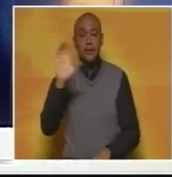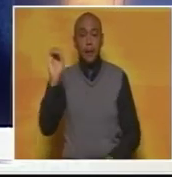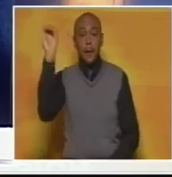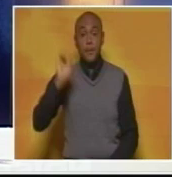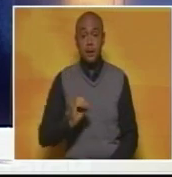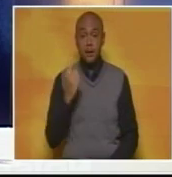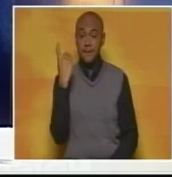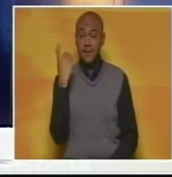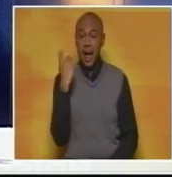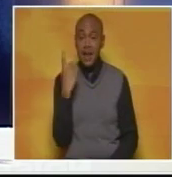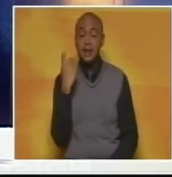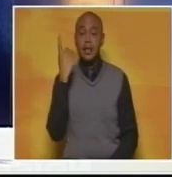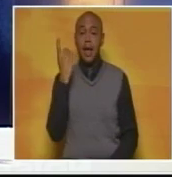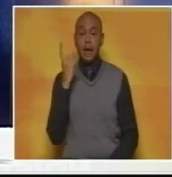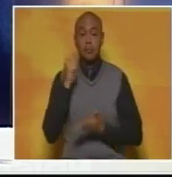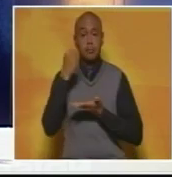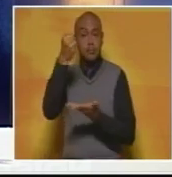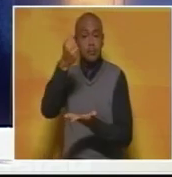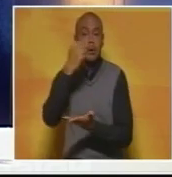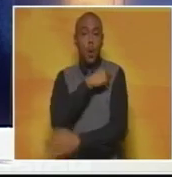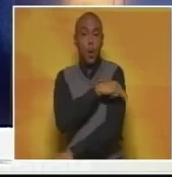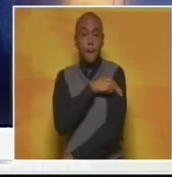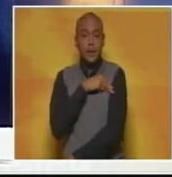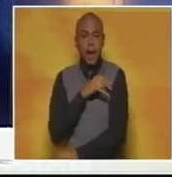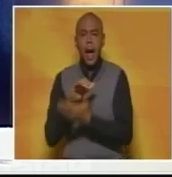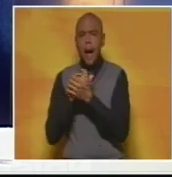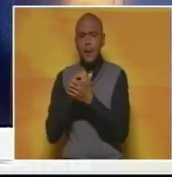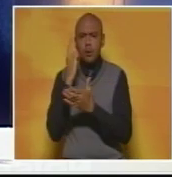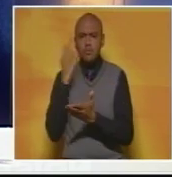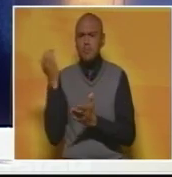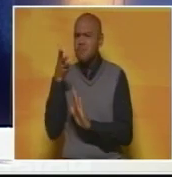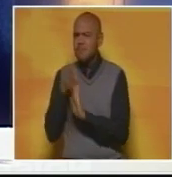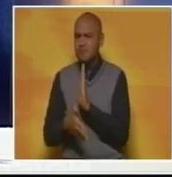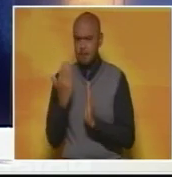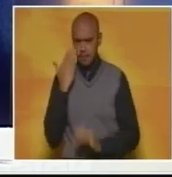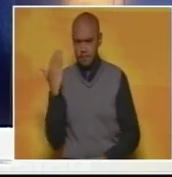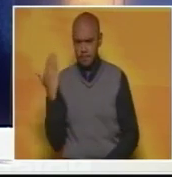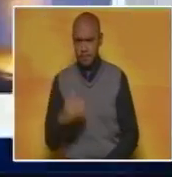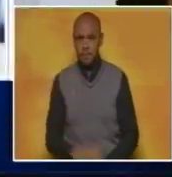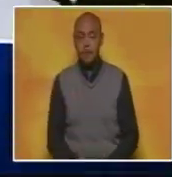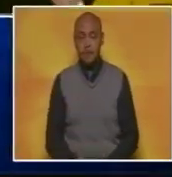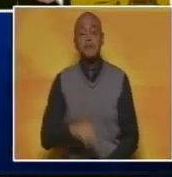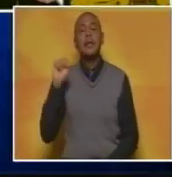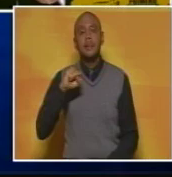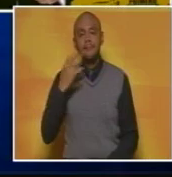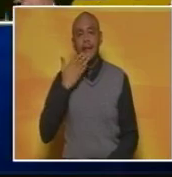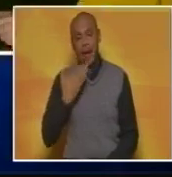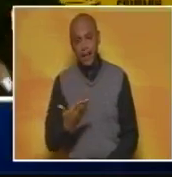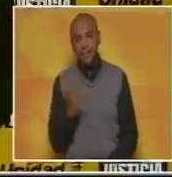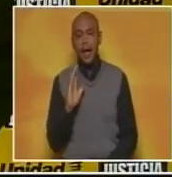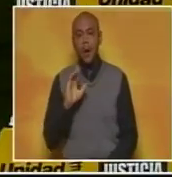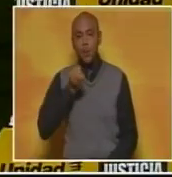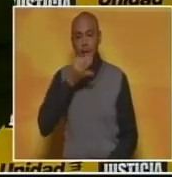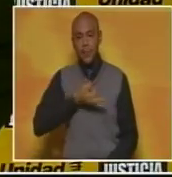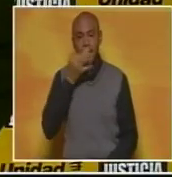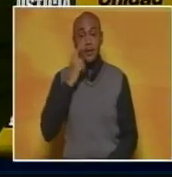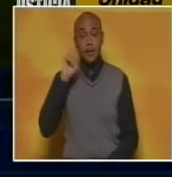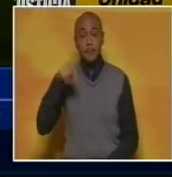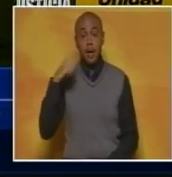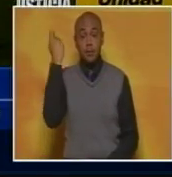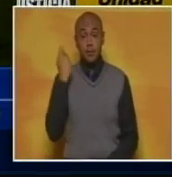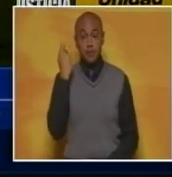falta de insumos en la red de hospitales del país. Manuel Covela nos amplía. Buenas tardes, Manuel. Sí, así es, gracias. Buenas tardes. La